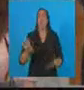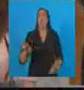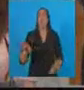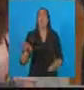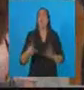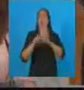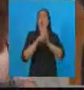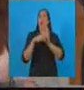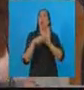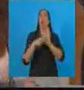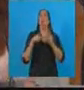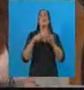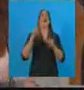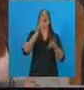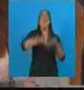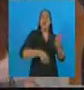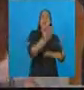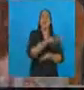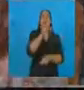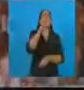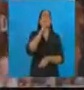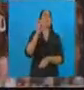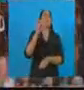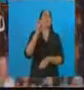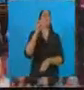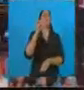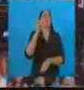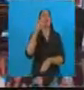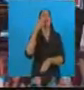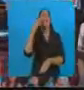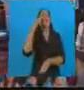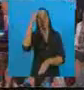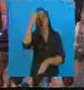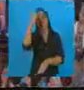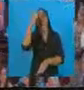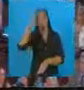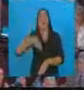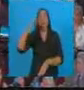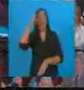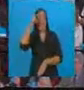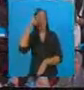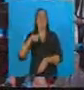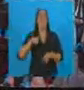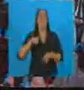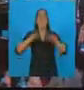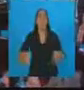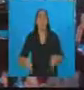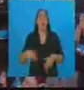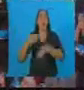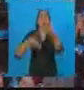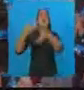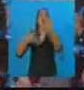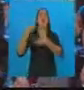rango que es el decreto 915, termina en 15 la línea bonita, barra 10, Programa Nacional para el Desarrollo de